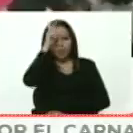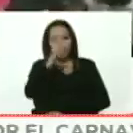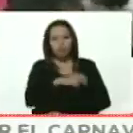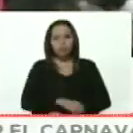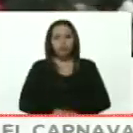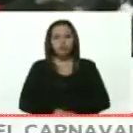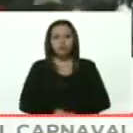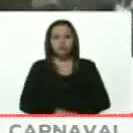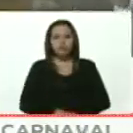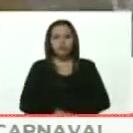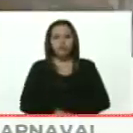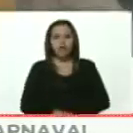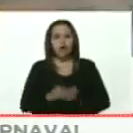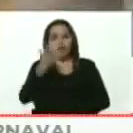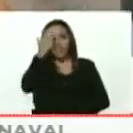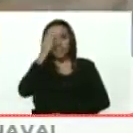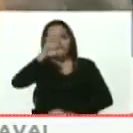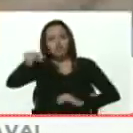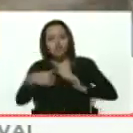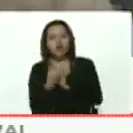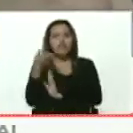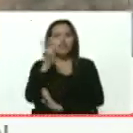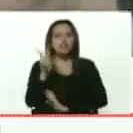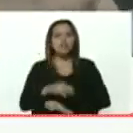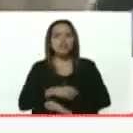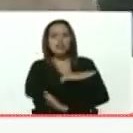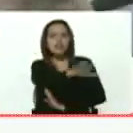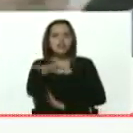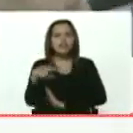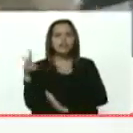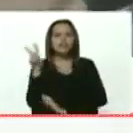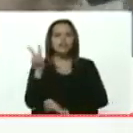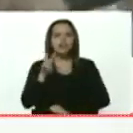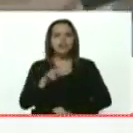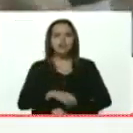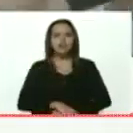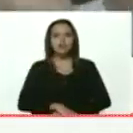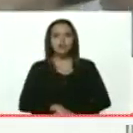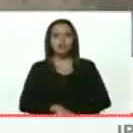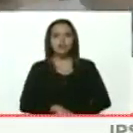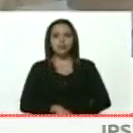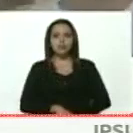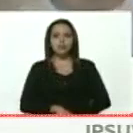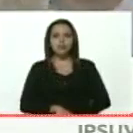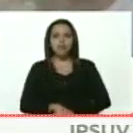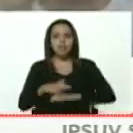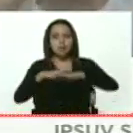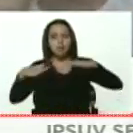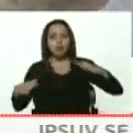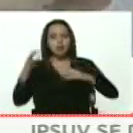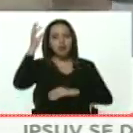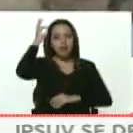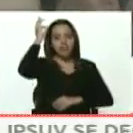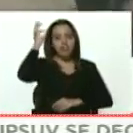a los carnavales de todo el país, del llano venezolano, de Puerto Cabello,